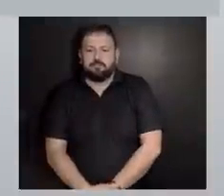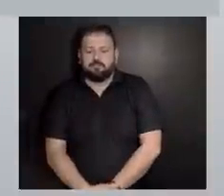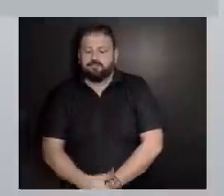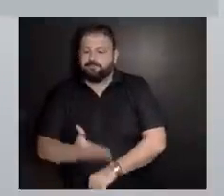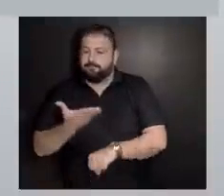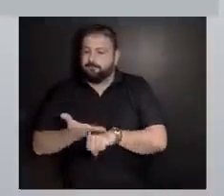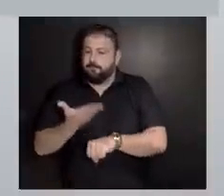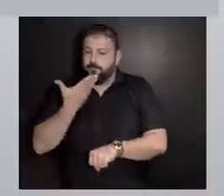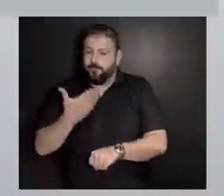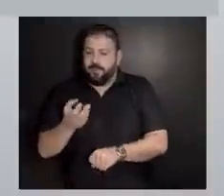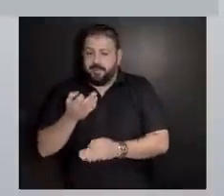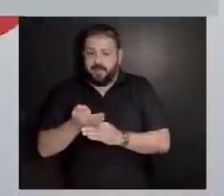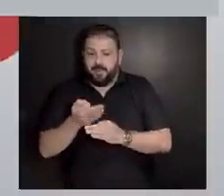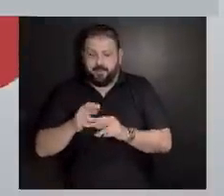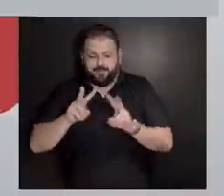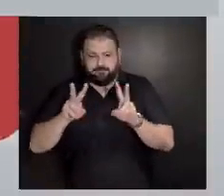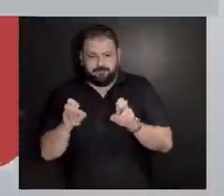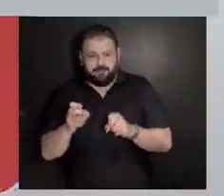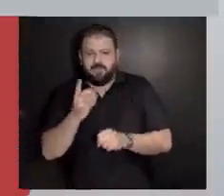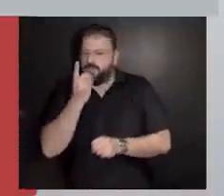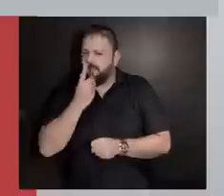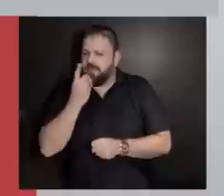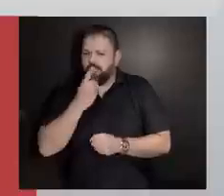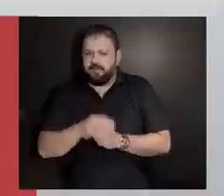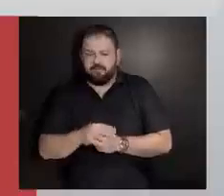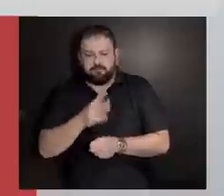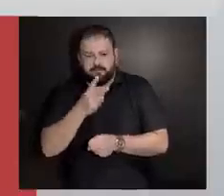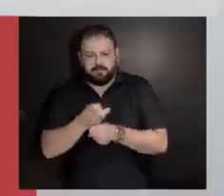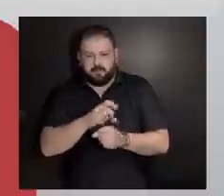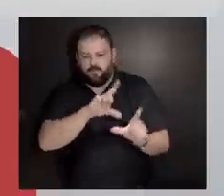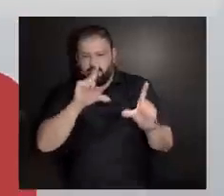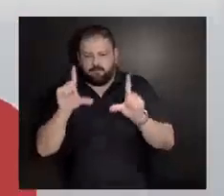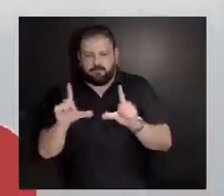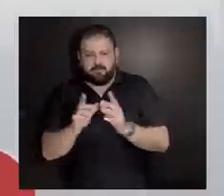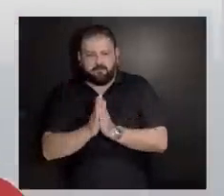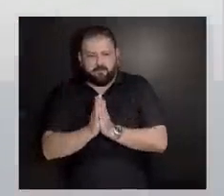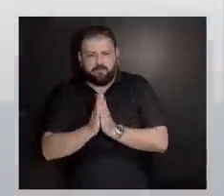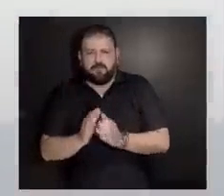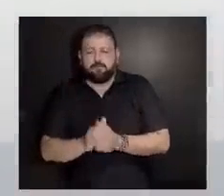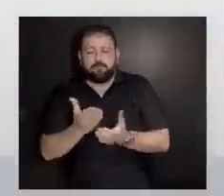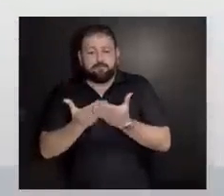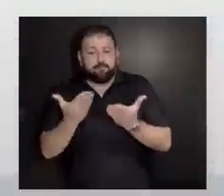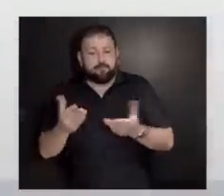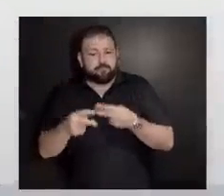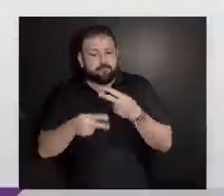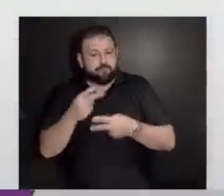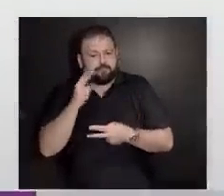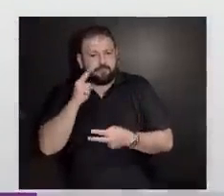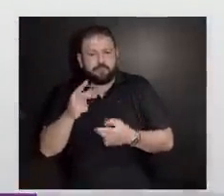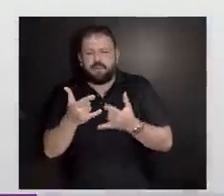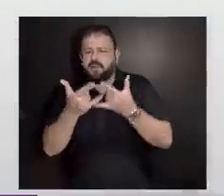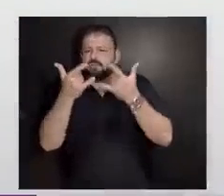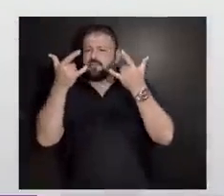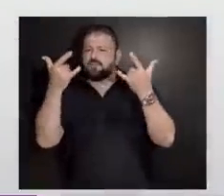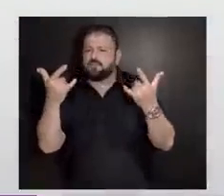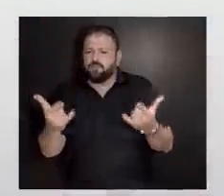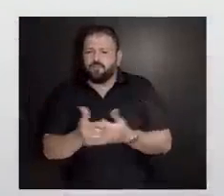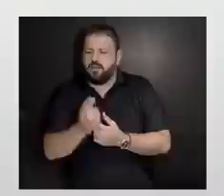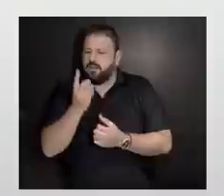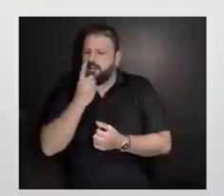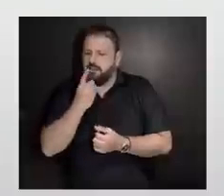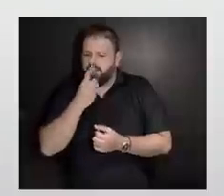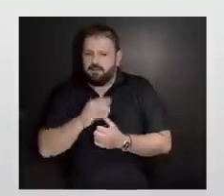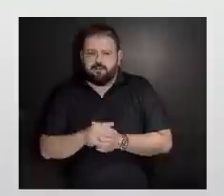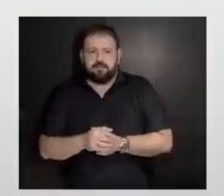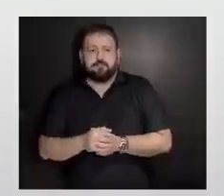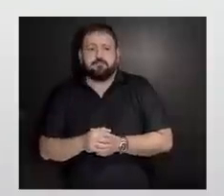Muy bien, pues el tema es diabetes y si nos vamos a la segunda diapositiva, por favor, vamos a ver la historia de la diabetes, ¿no?